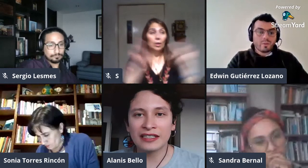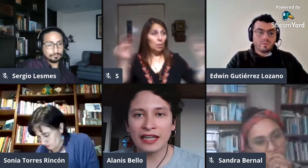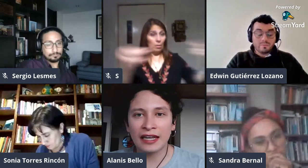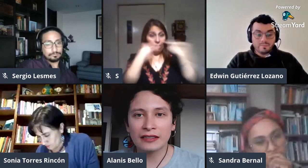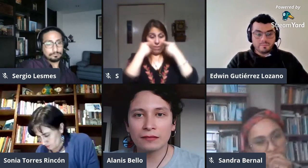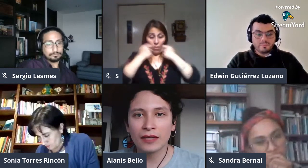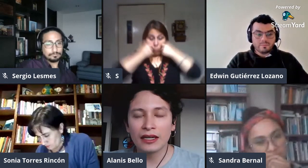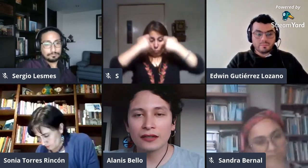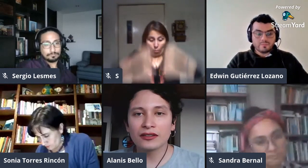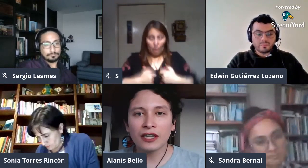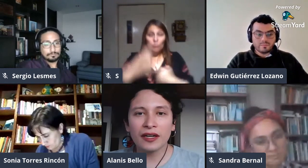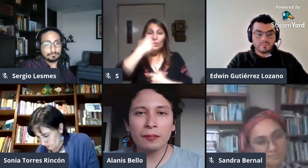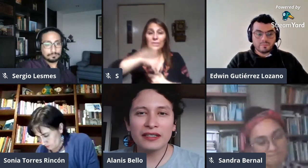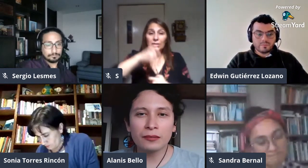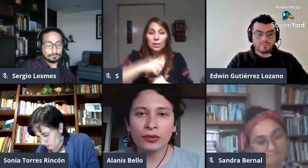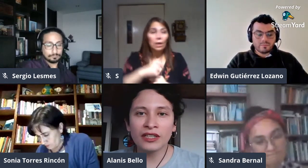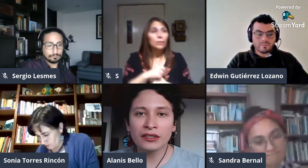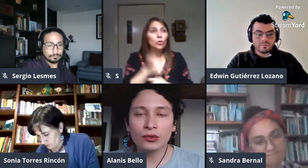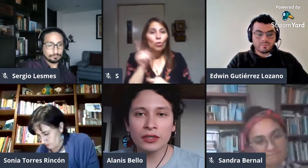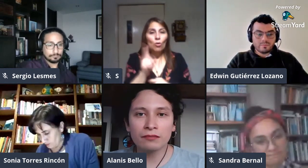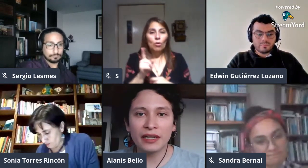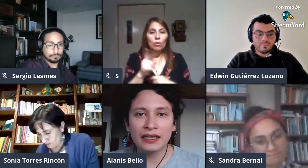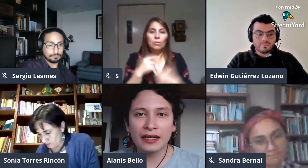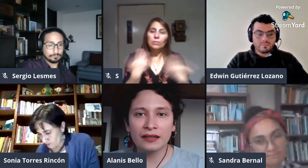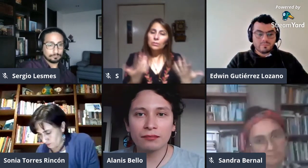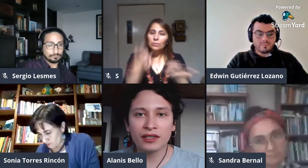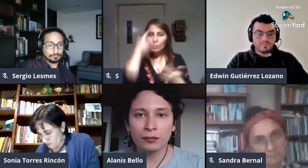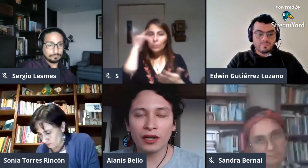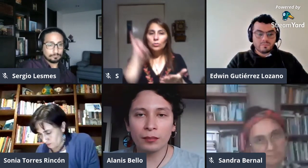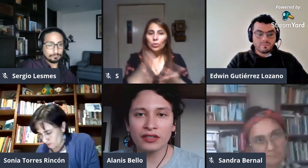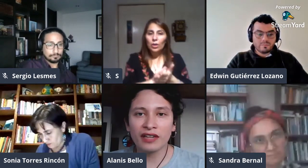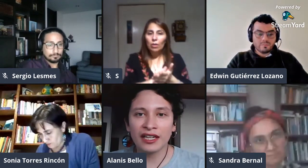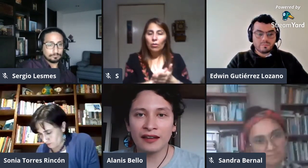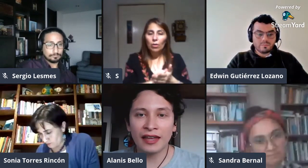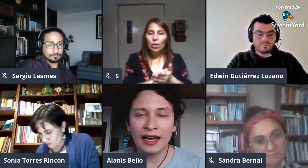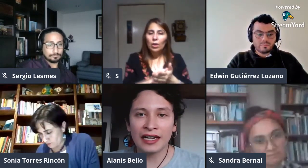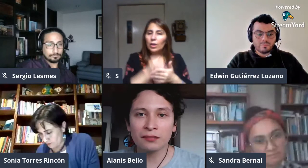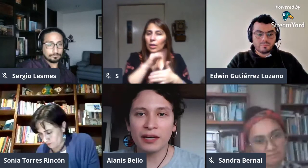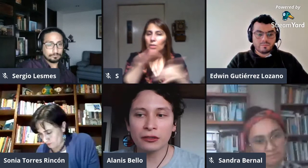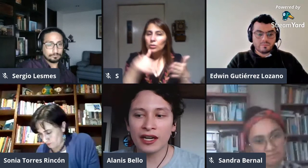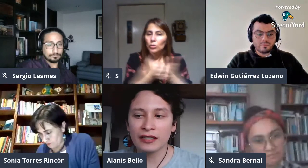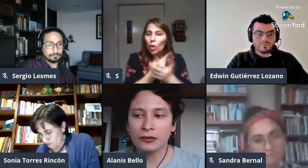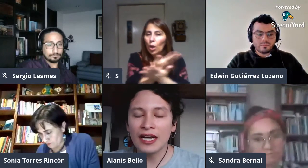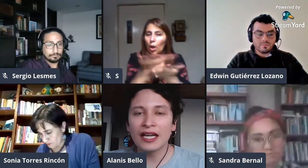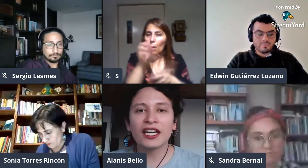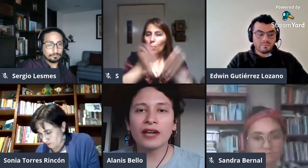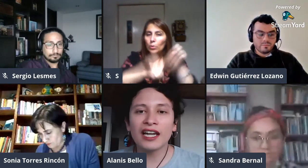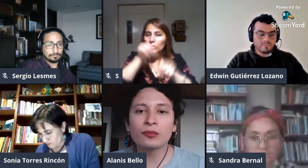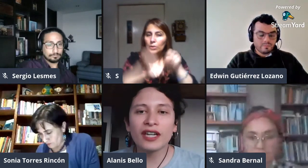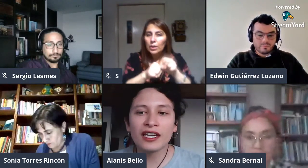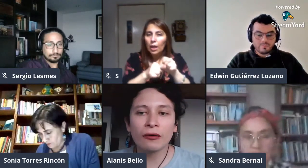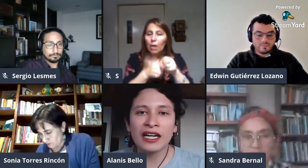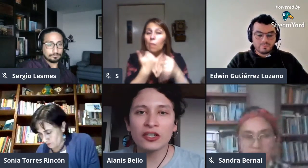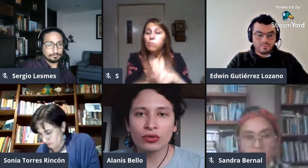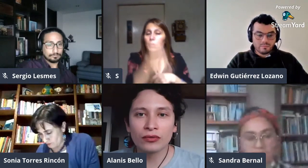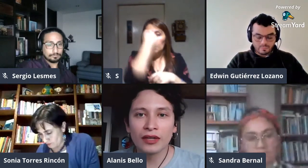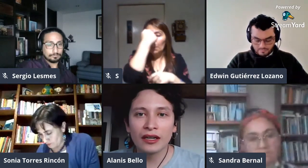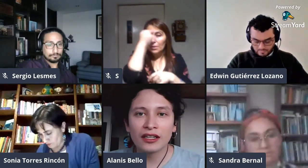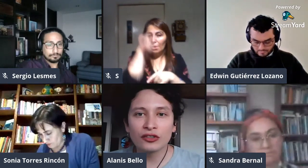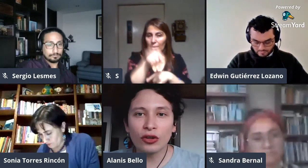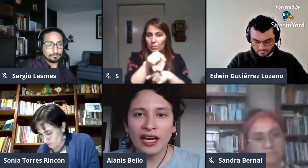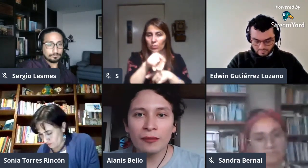con necesidades. Entonces creo que pasa por una escucha empática, pasa por la posibilidad de darle espacio a eso, y creo que las mujeres lo han